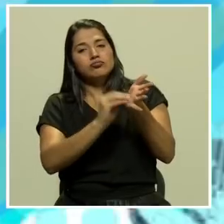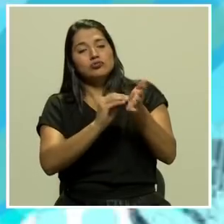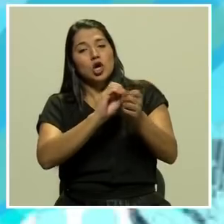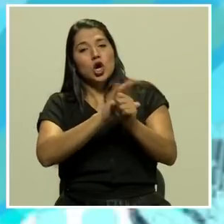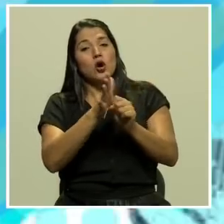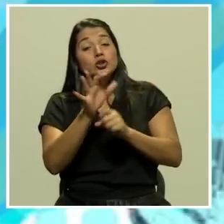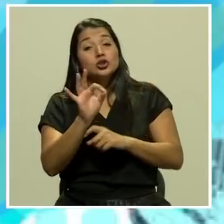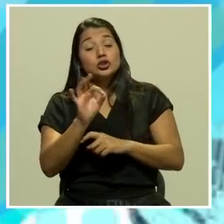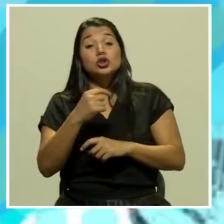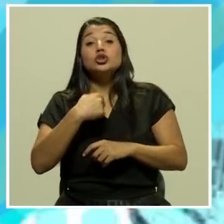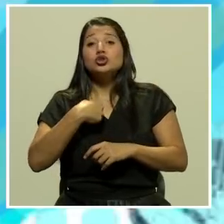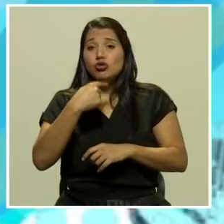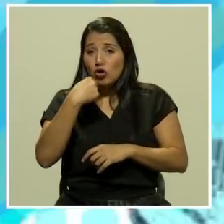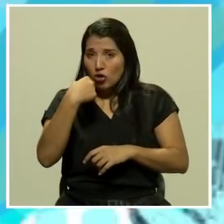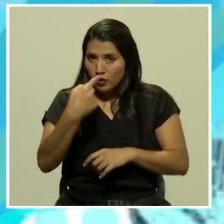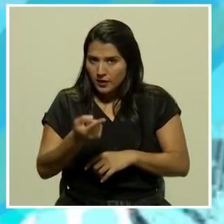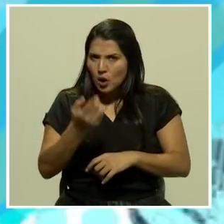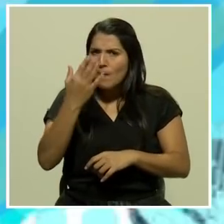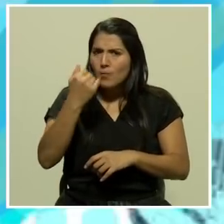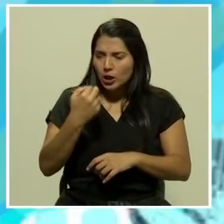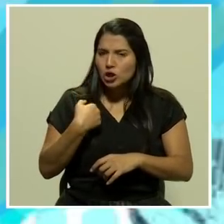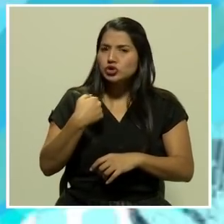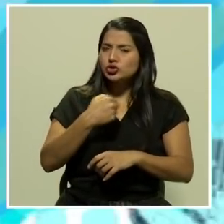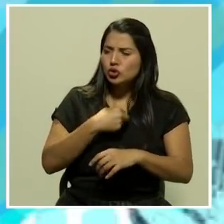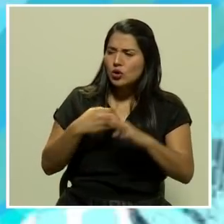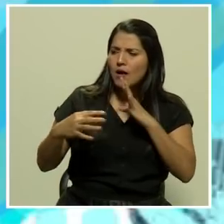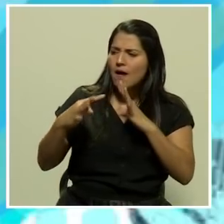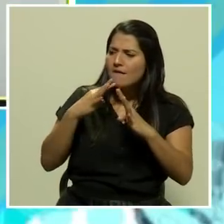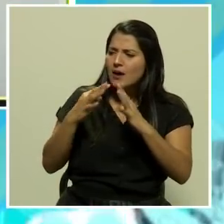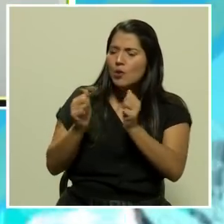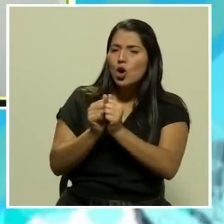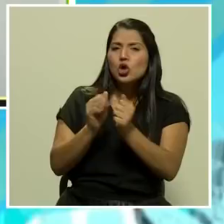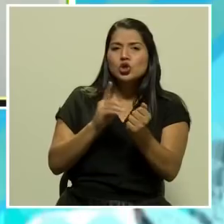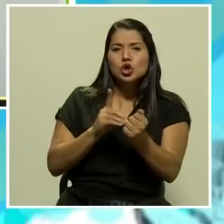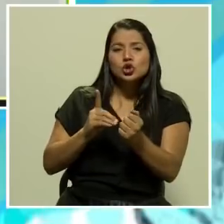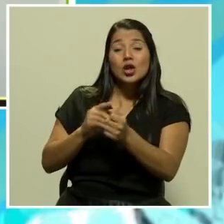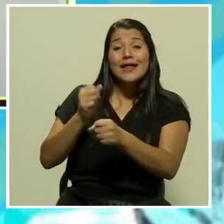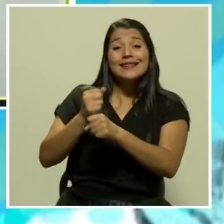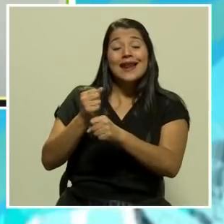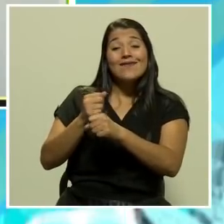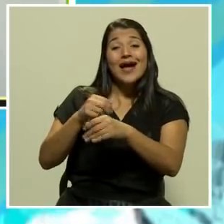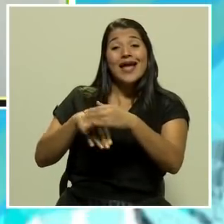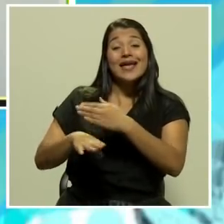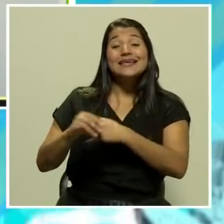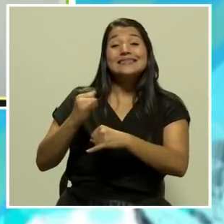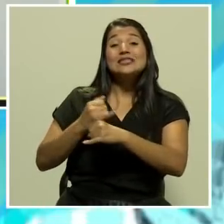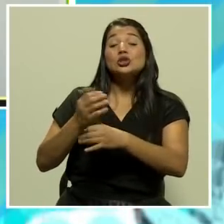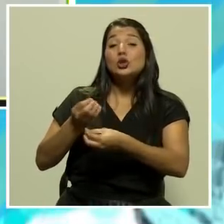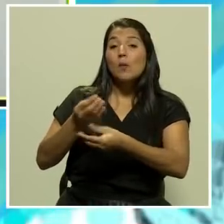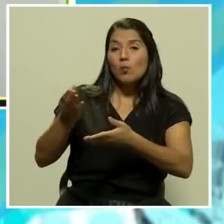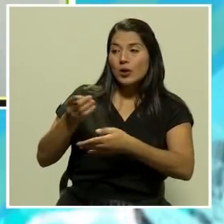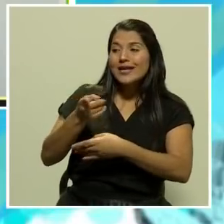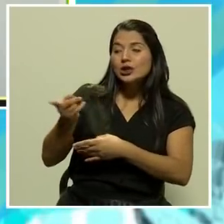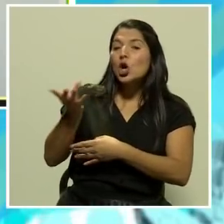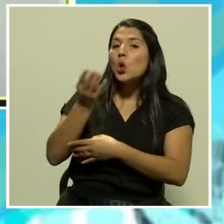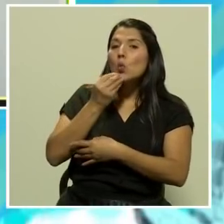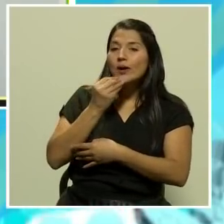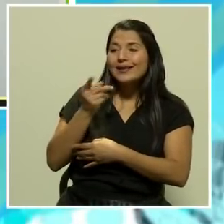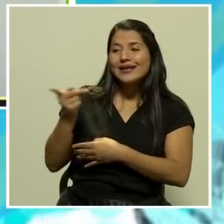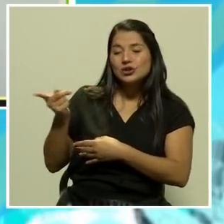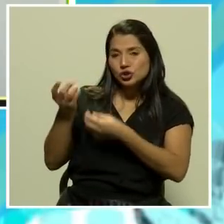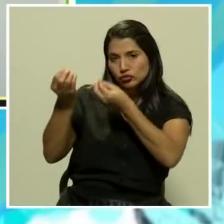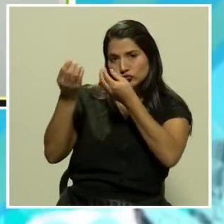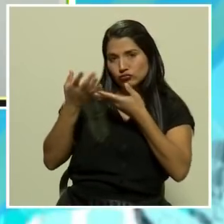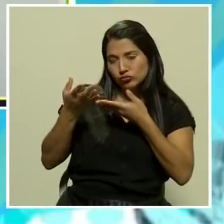digo porque nosotros conversamos con colegas que están en las instituciones públicas y los colegas cuentan, los colegas